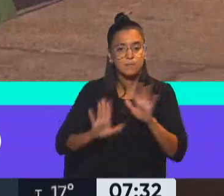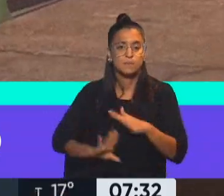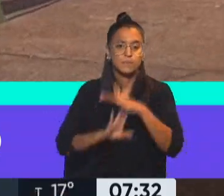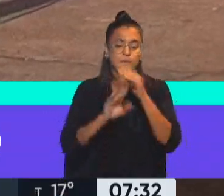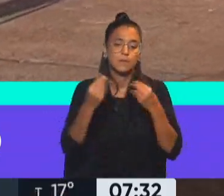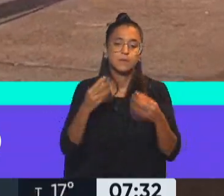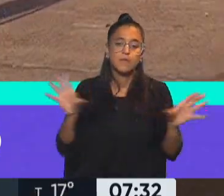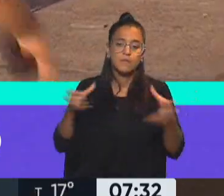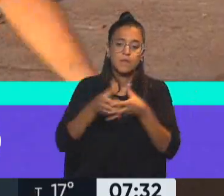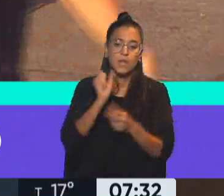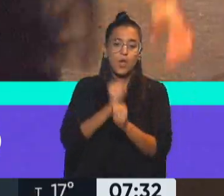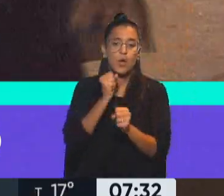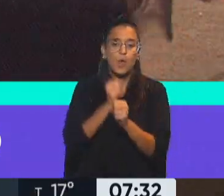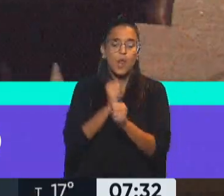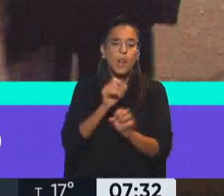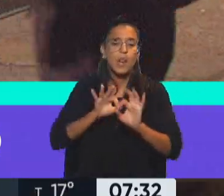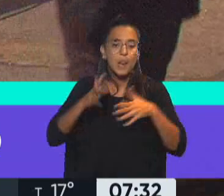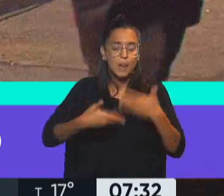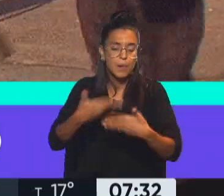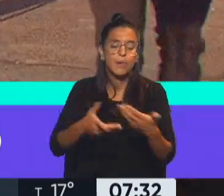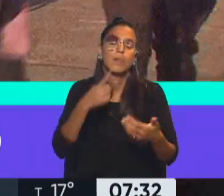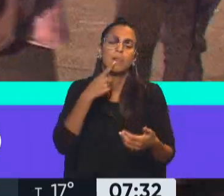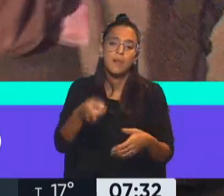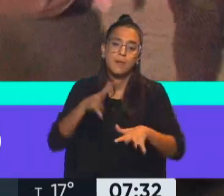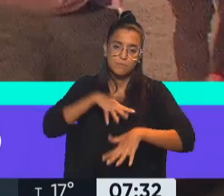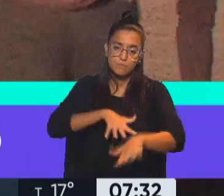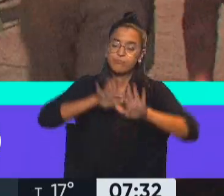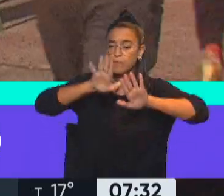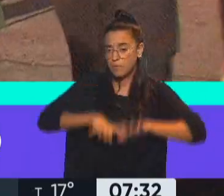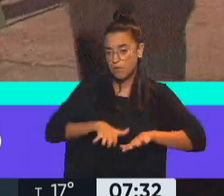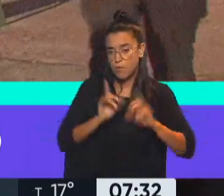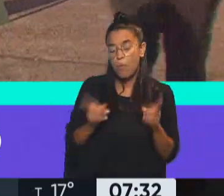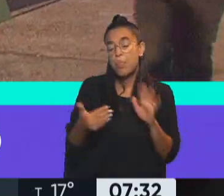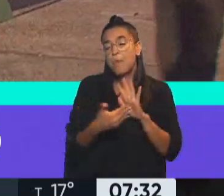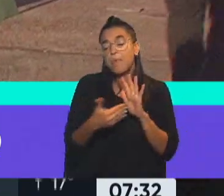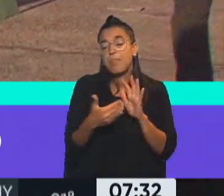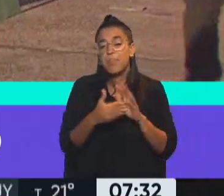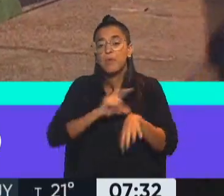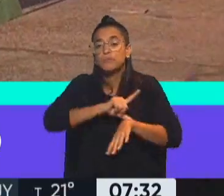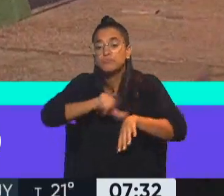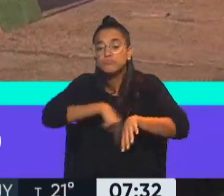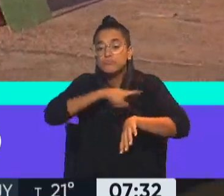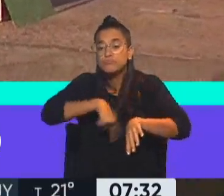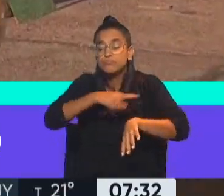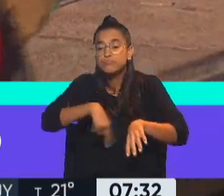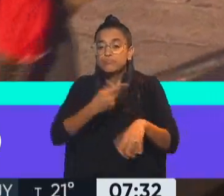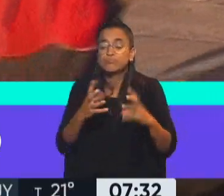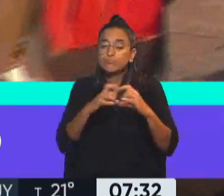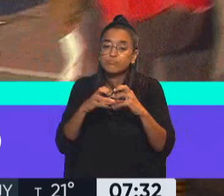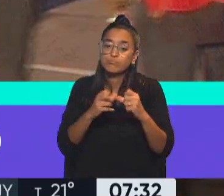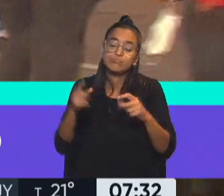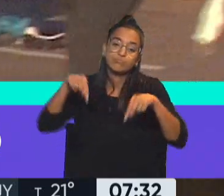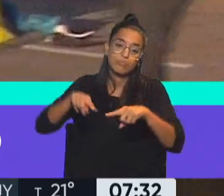aquí que es el frente obrero de liberación habrá movilizaciones y más vigilias depende de la duración por supuesto de esta sesión aquí en la cámara de